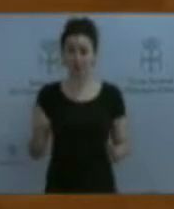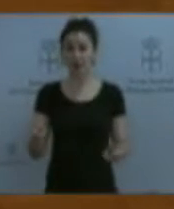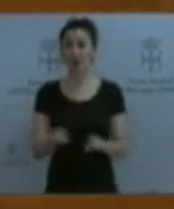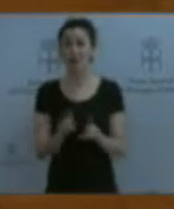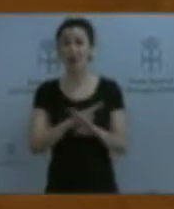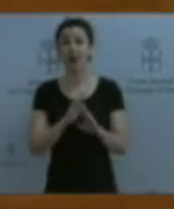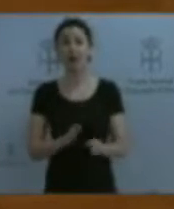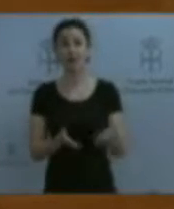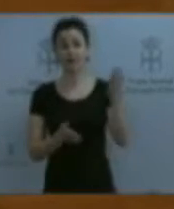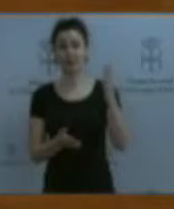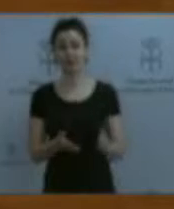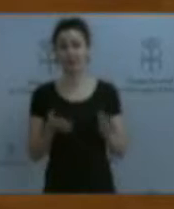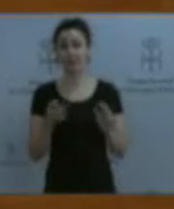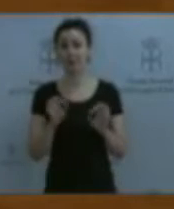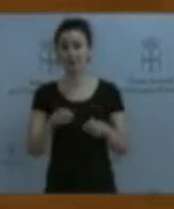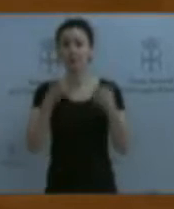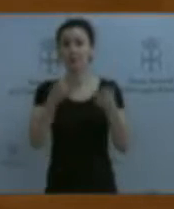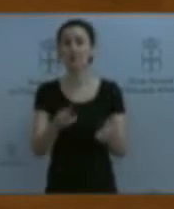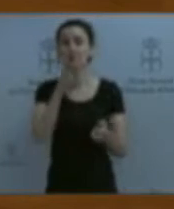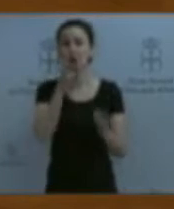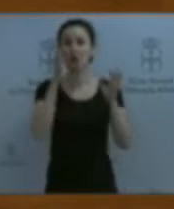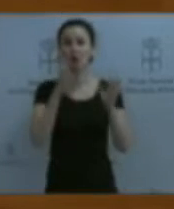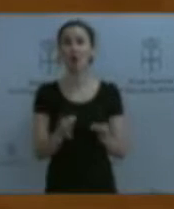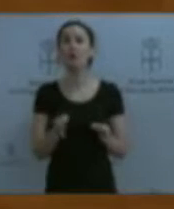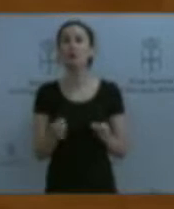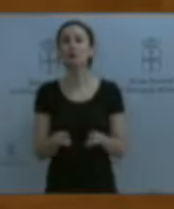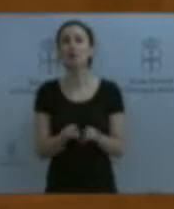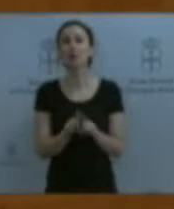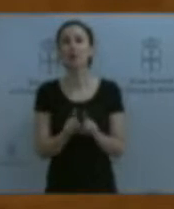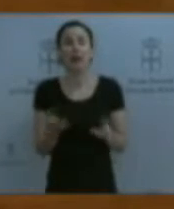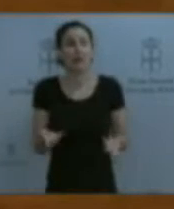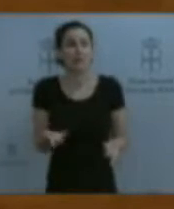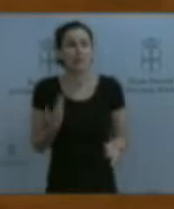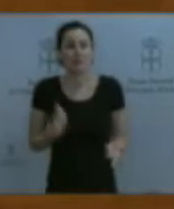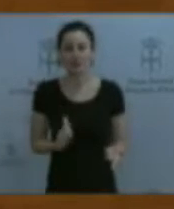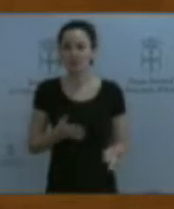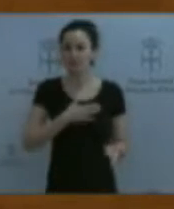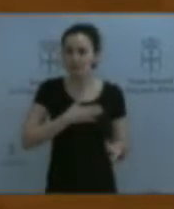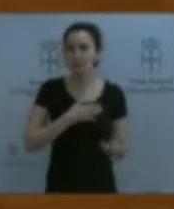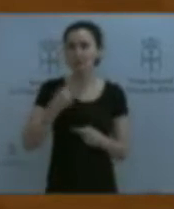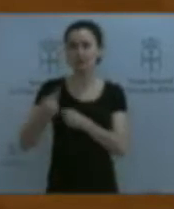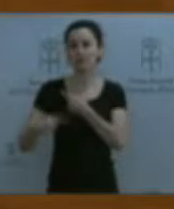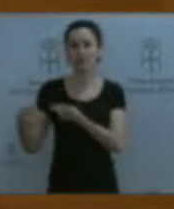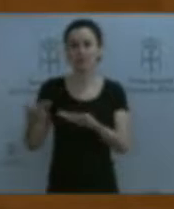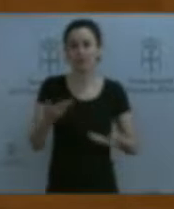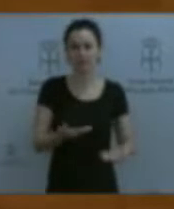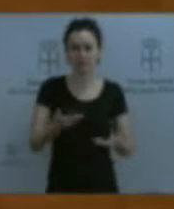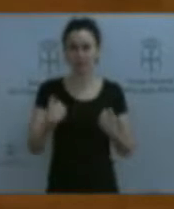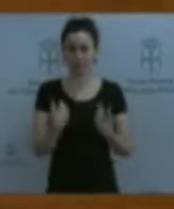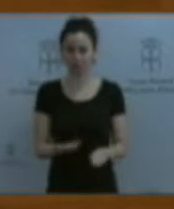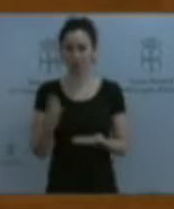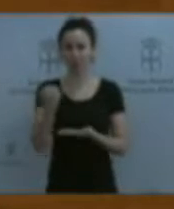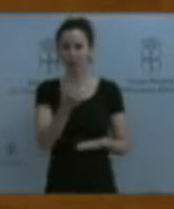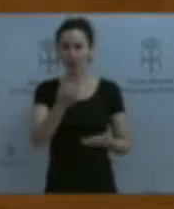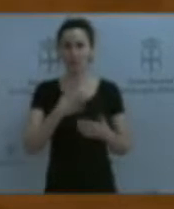en esta reforma legislativa también con la disposición testaferro. Porque ampliar la bonificación para herederos o receptores de donaciones sin parentesco